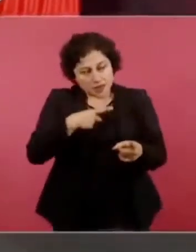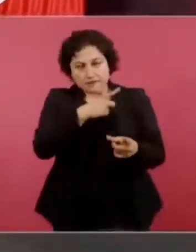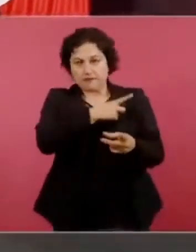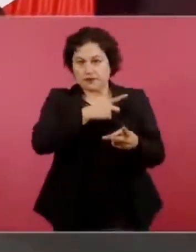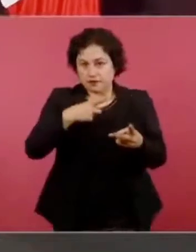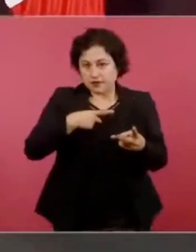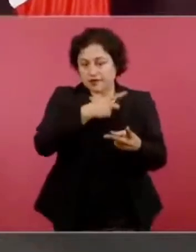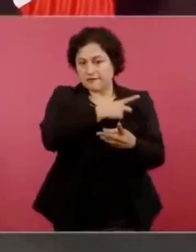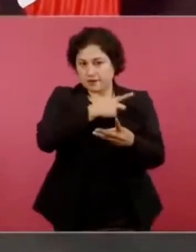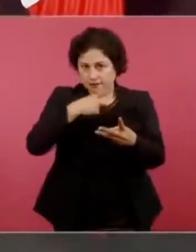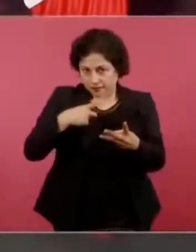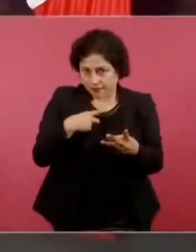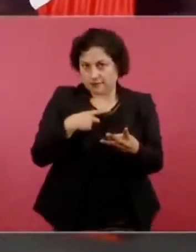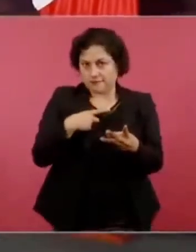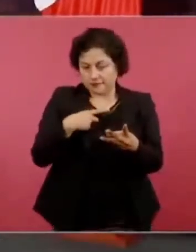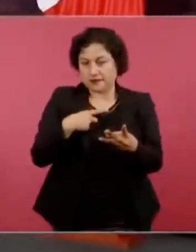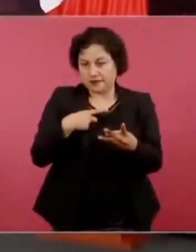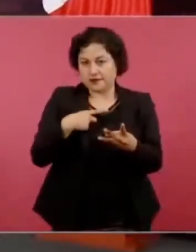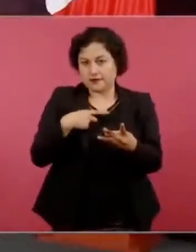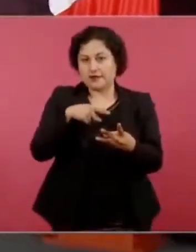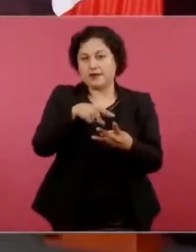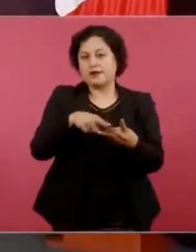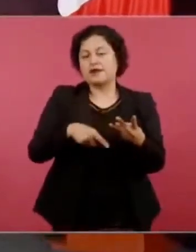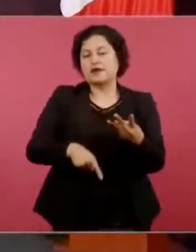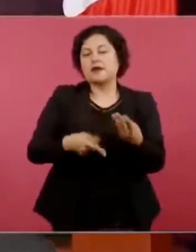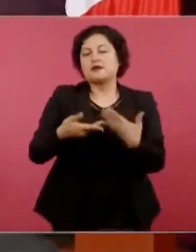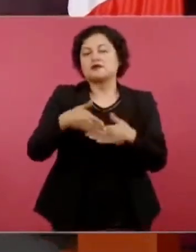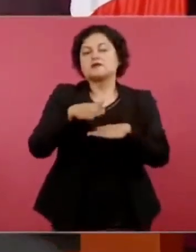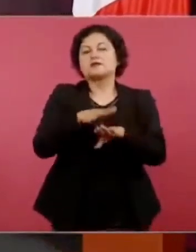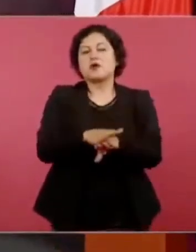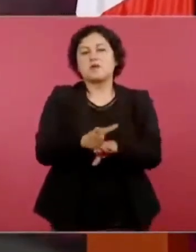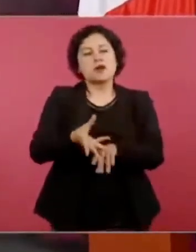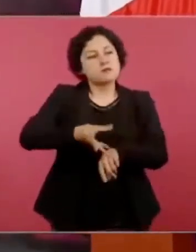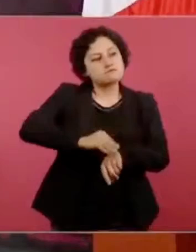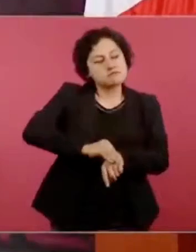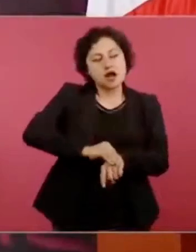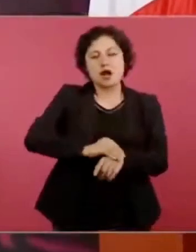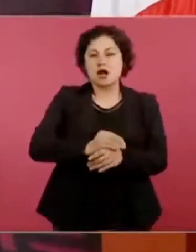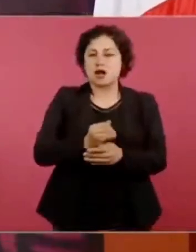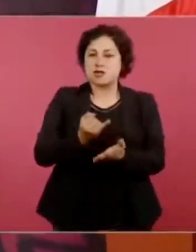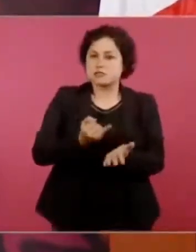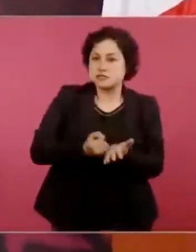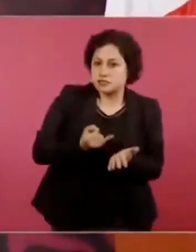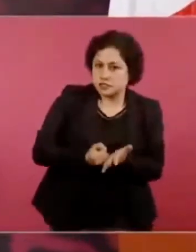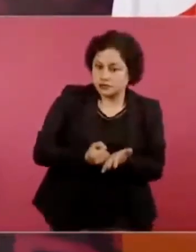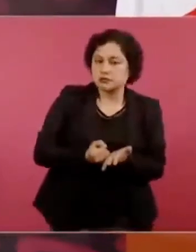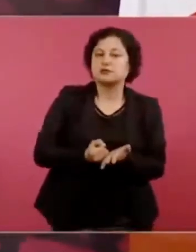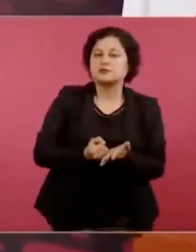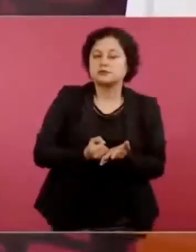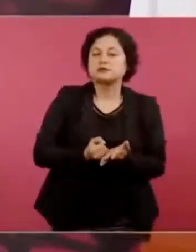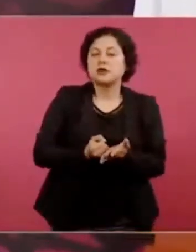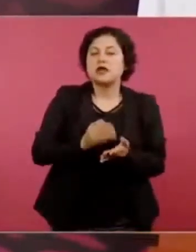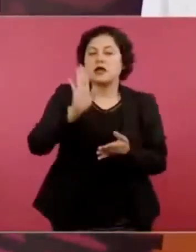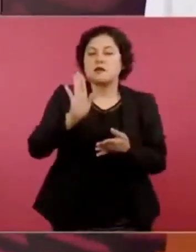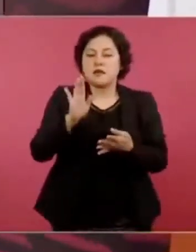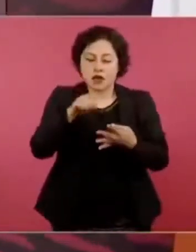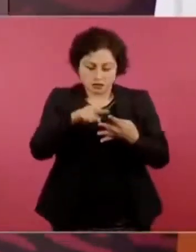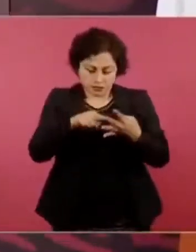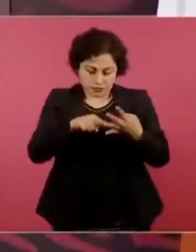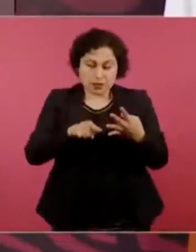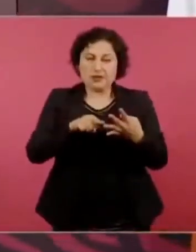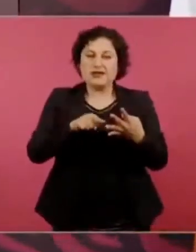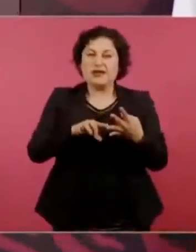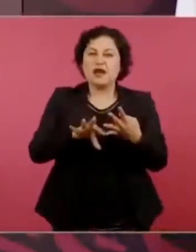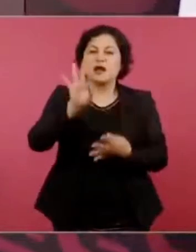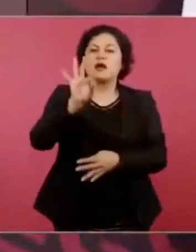de los llamados créditos fiscales, una parte de más de 20,000 millones